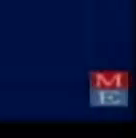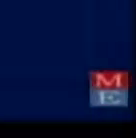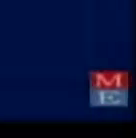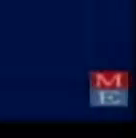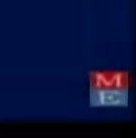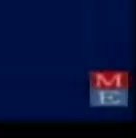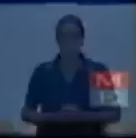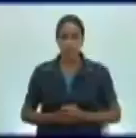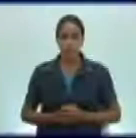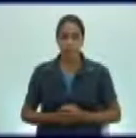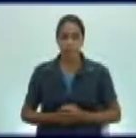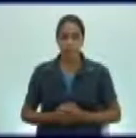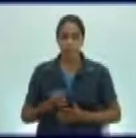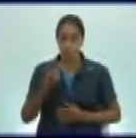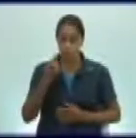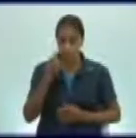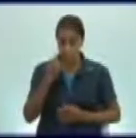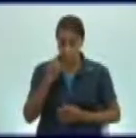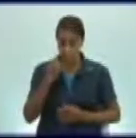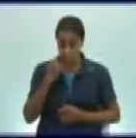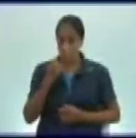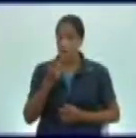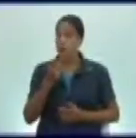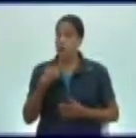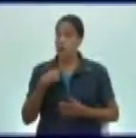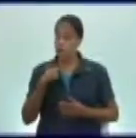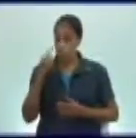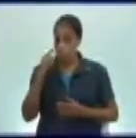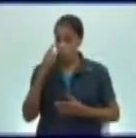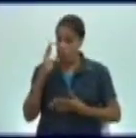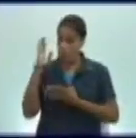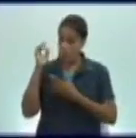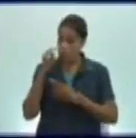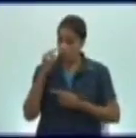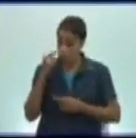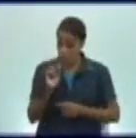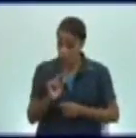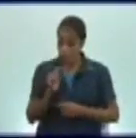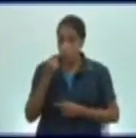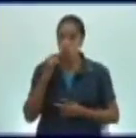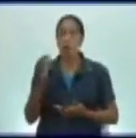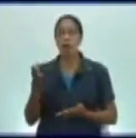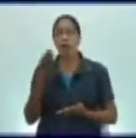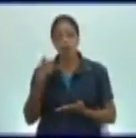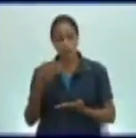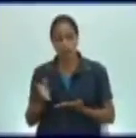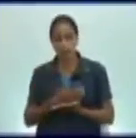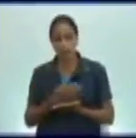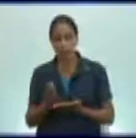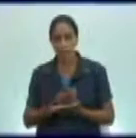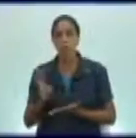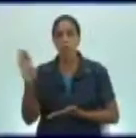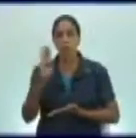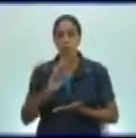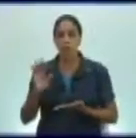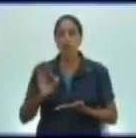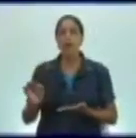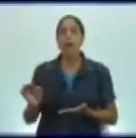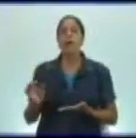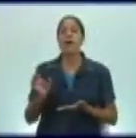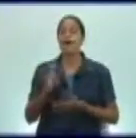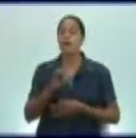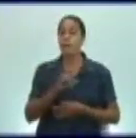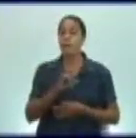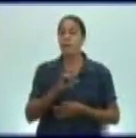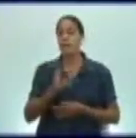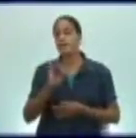Bien, este contenido ustedes lo pueden estar estudiando en el libro Biología 2 de octavo grado, en el libro de texto, página de